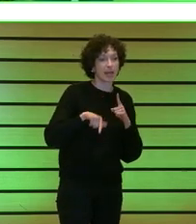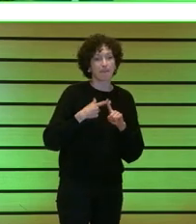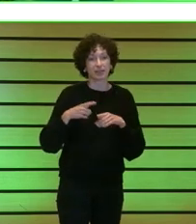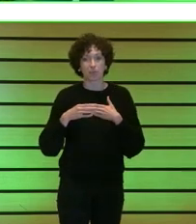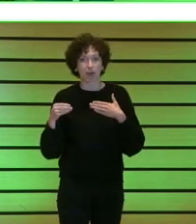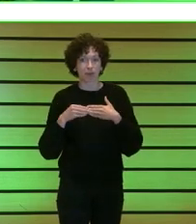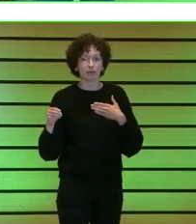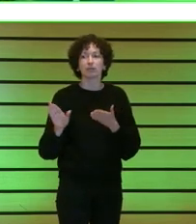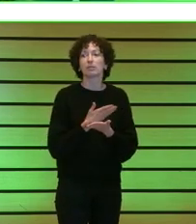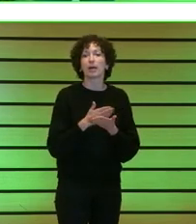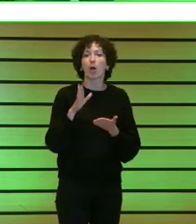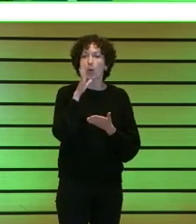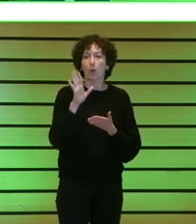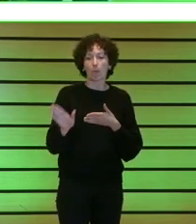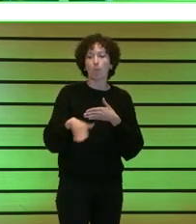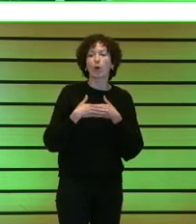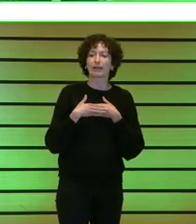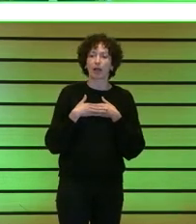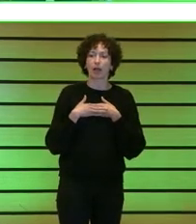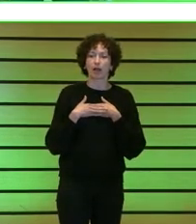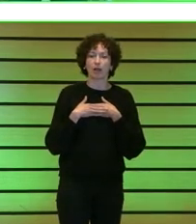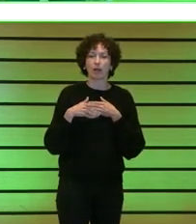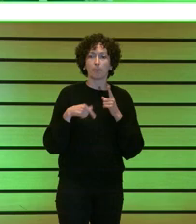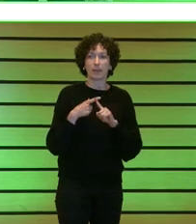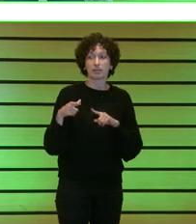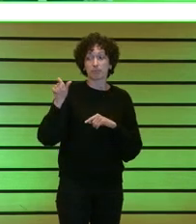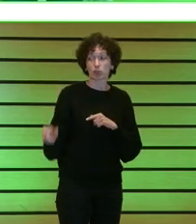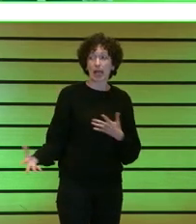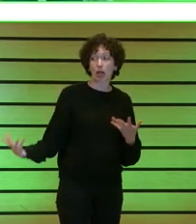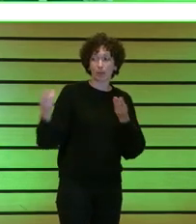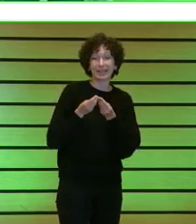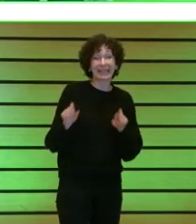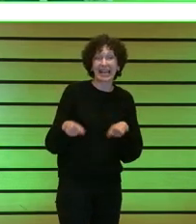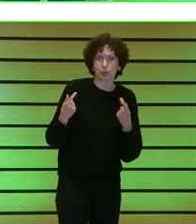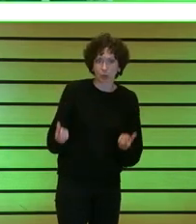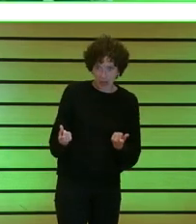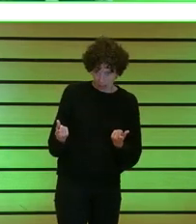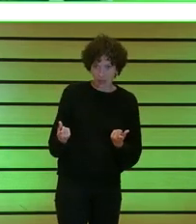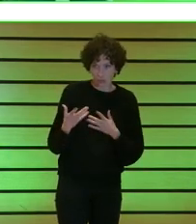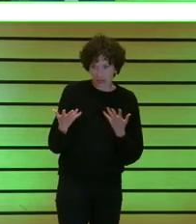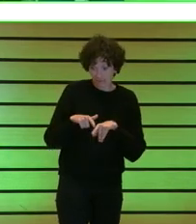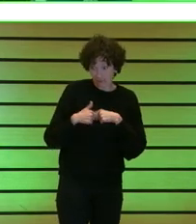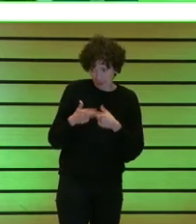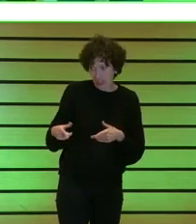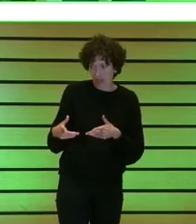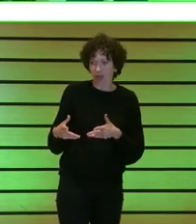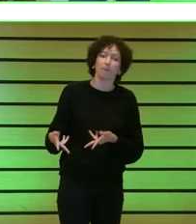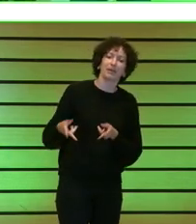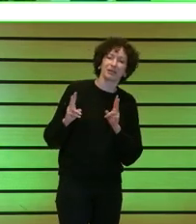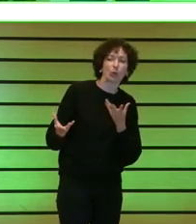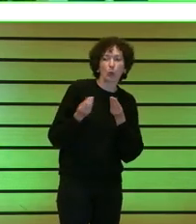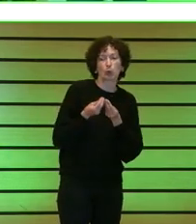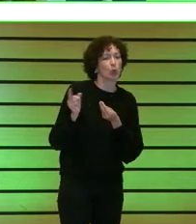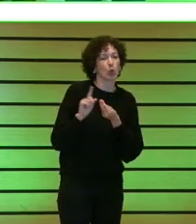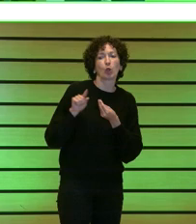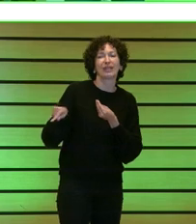por una puerta y no dejar que el acompañante natural del paciente que es la familia estuviera con él